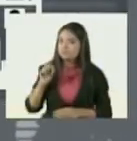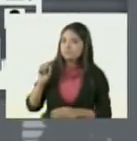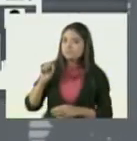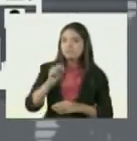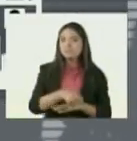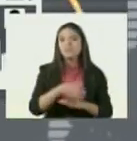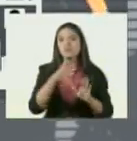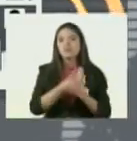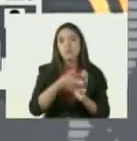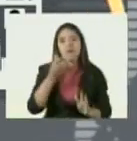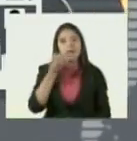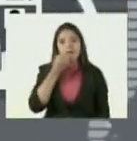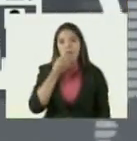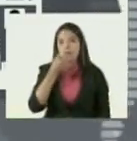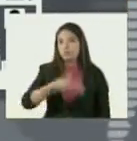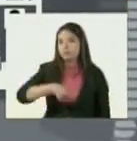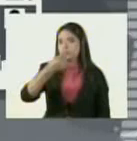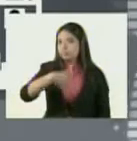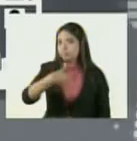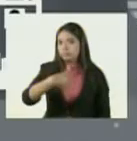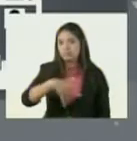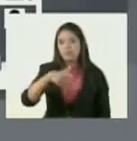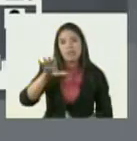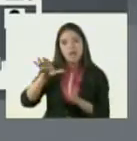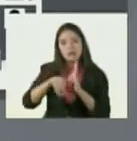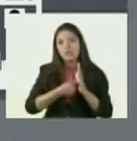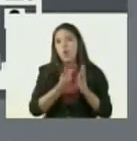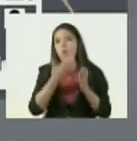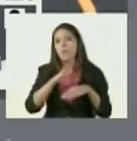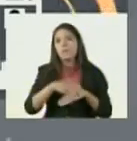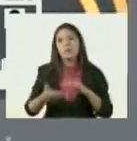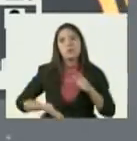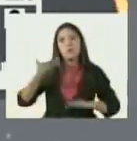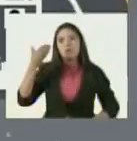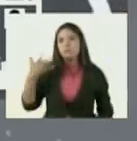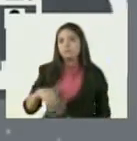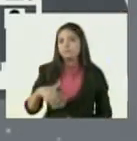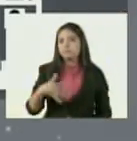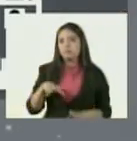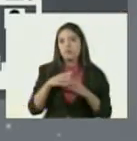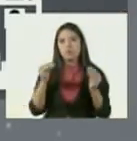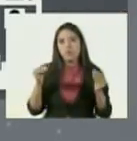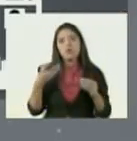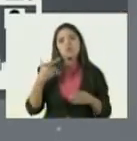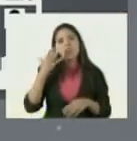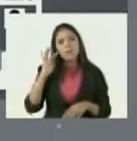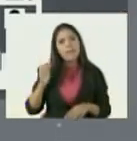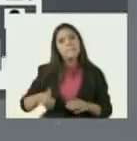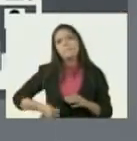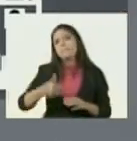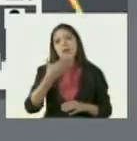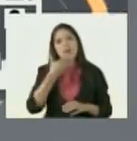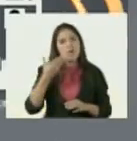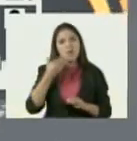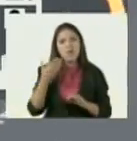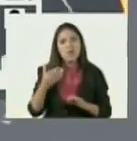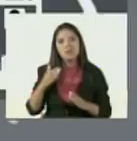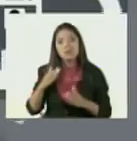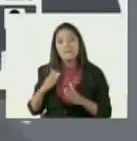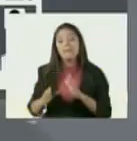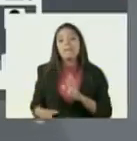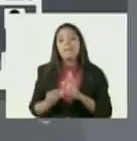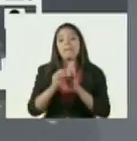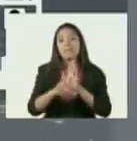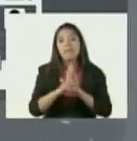tema de la especulación de los precios, del robo a través de la inflación inducida. Y creo que el mayor instrumento que va a tener la constituyente